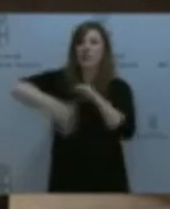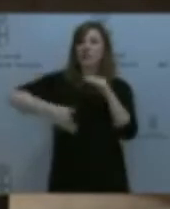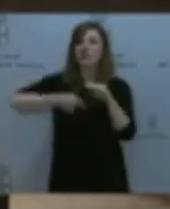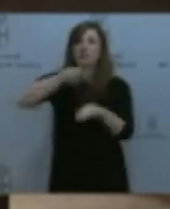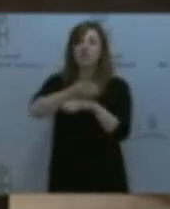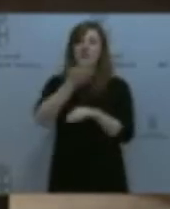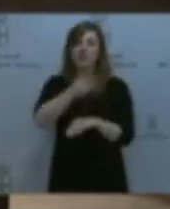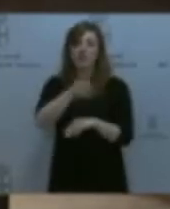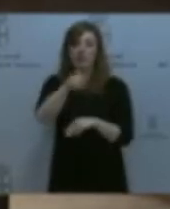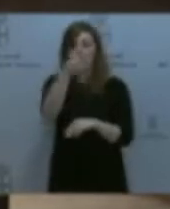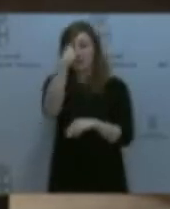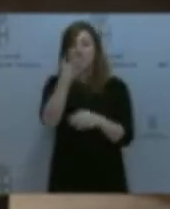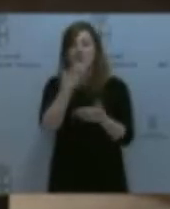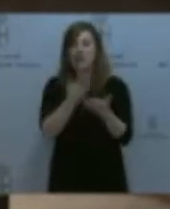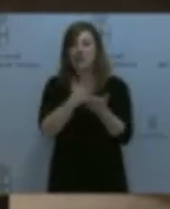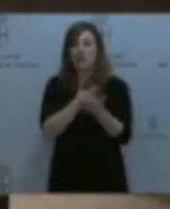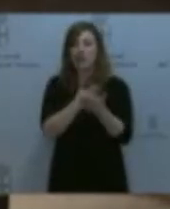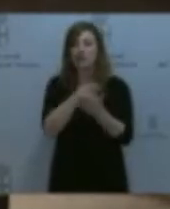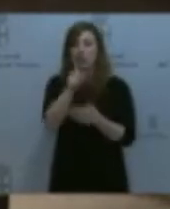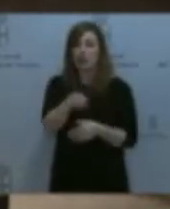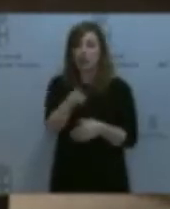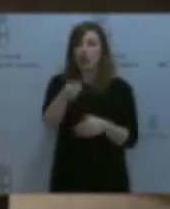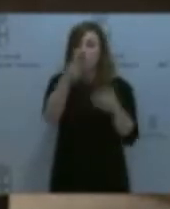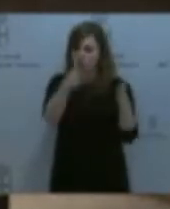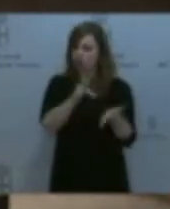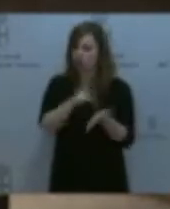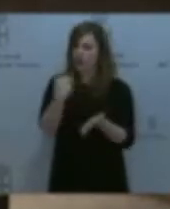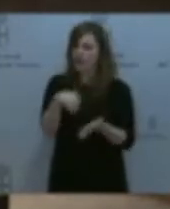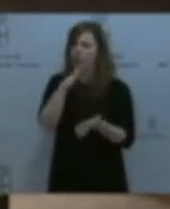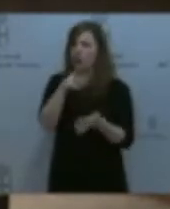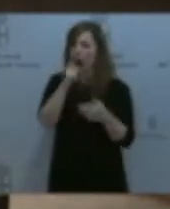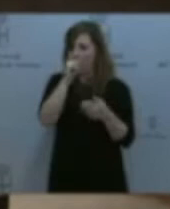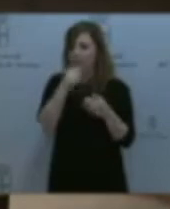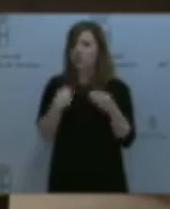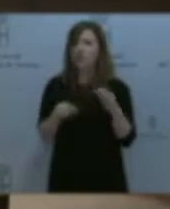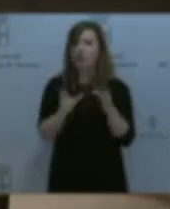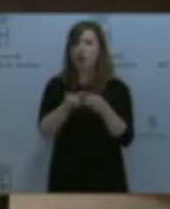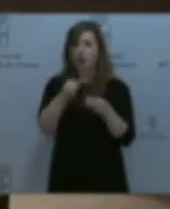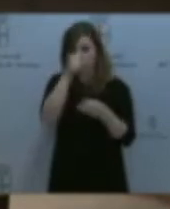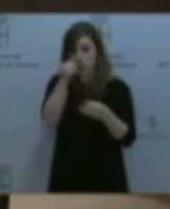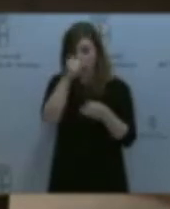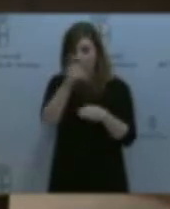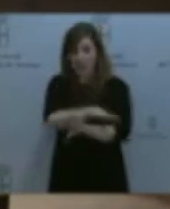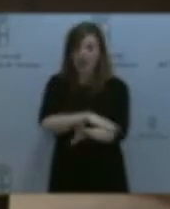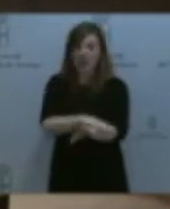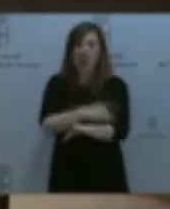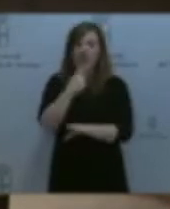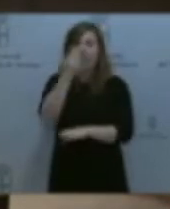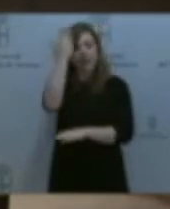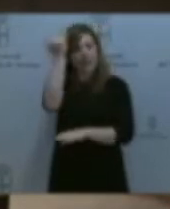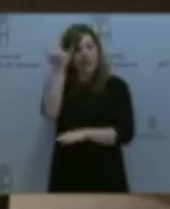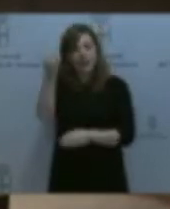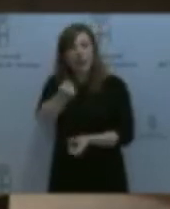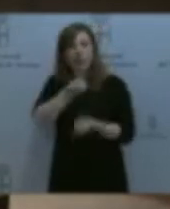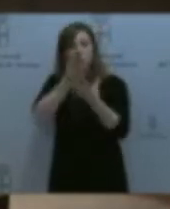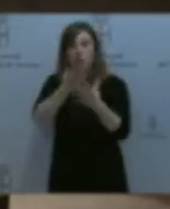son arbitrarios. Ustedes lo experimentaron. ¿Recuerdan cuando su gobierno socialista trató de impulsar una idea relevante, un